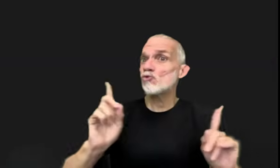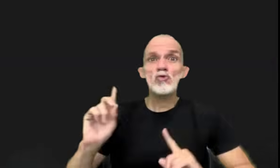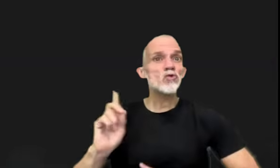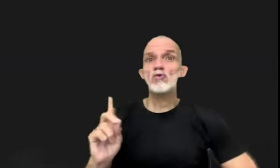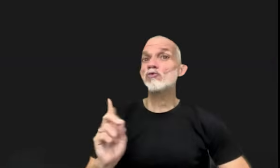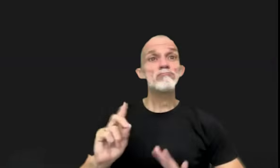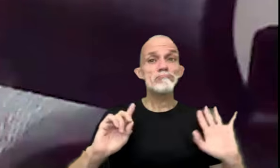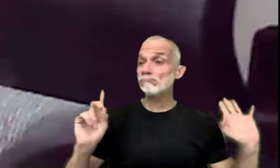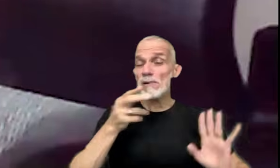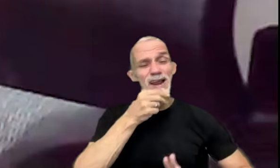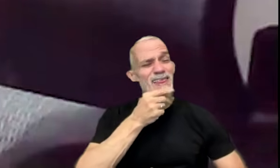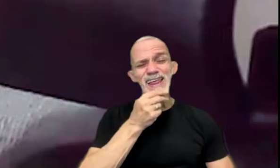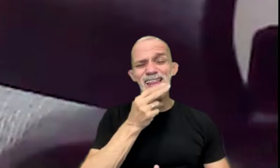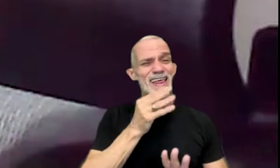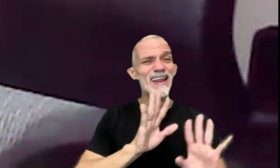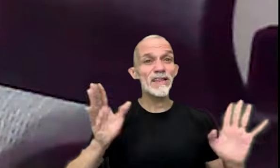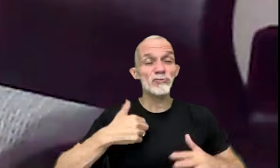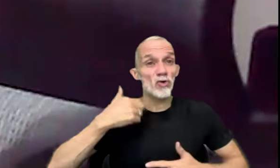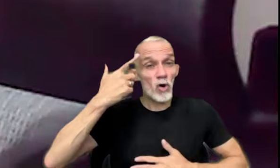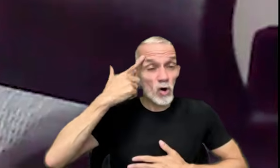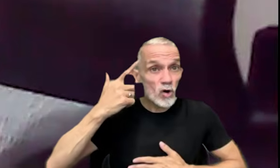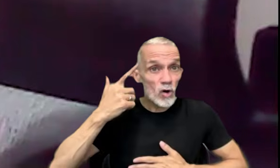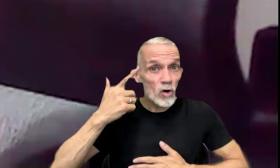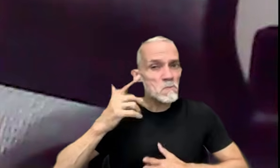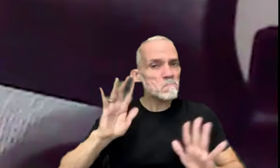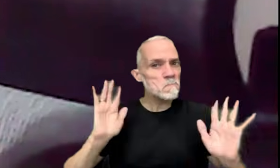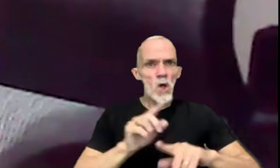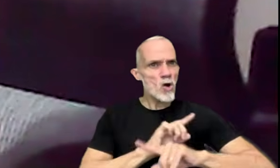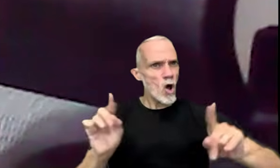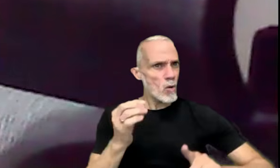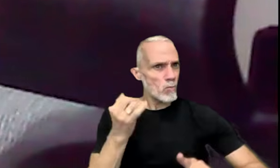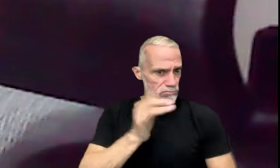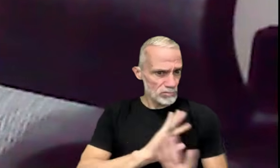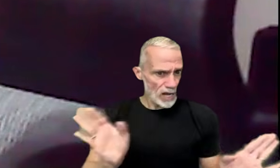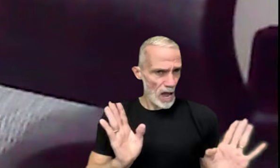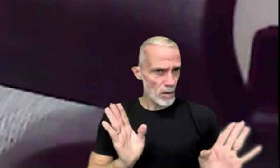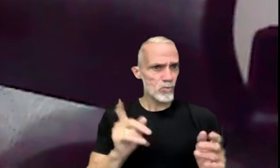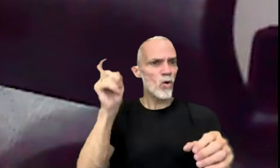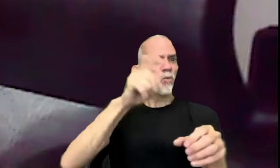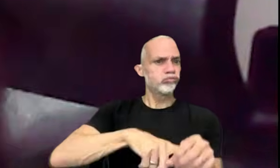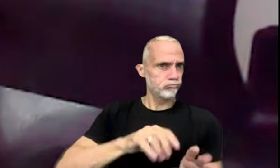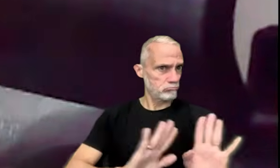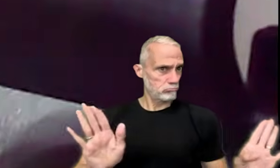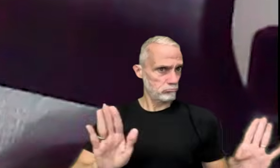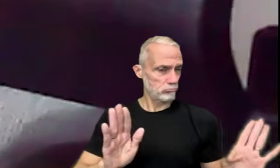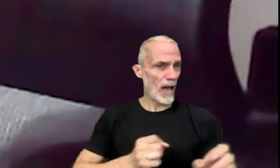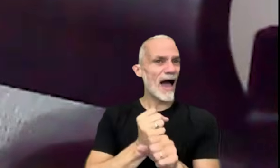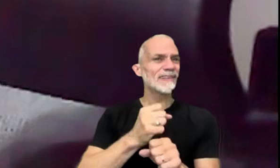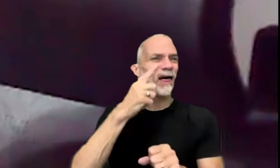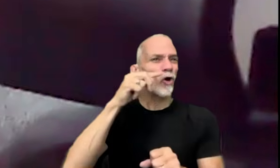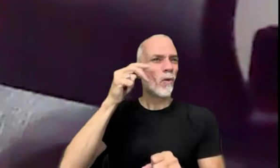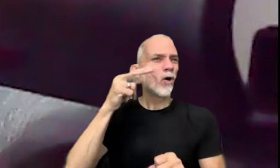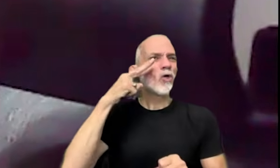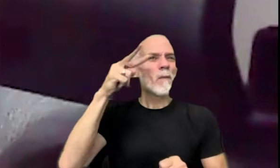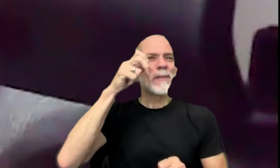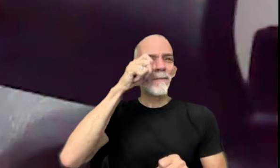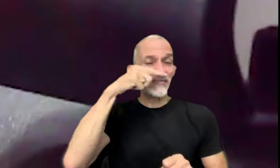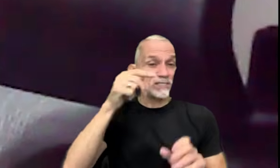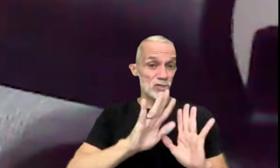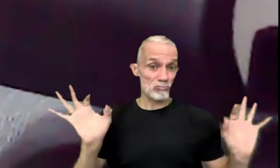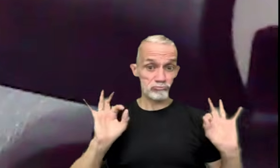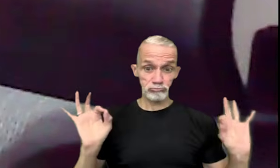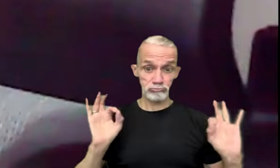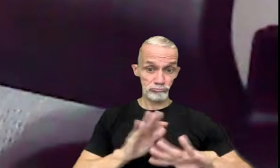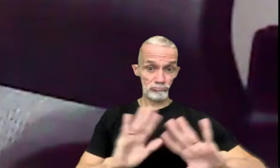No, no. Entiendo que no porque ya, a ver, ¿qué entiendo yo, Que no porque